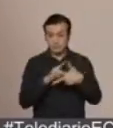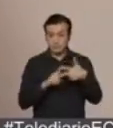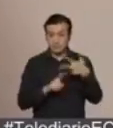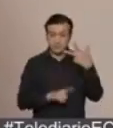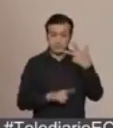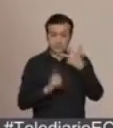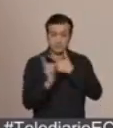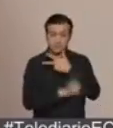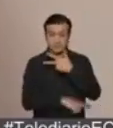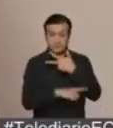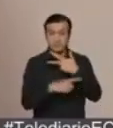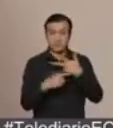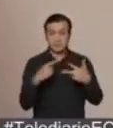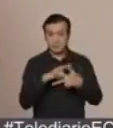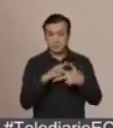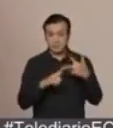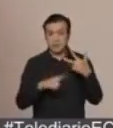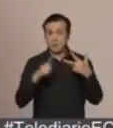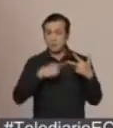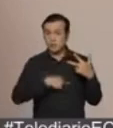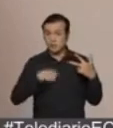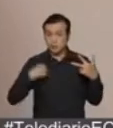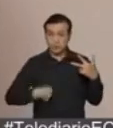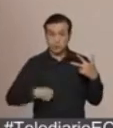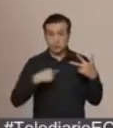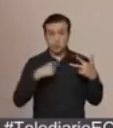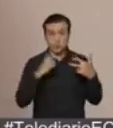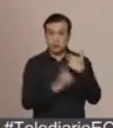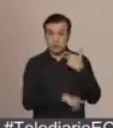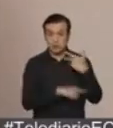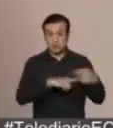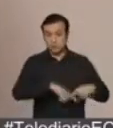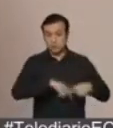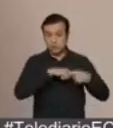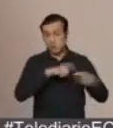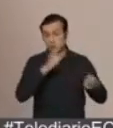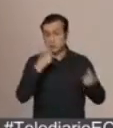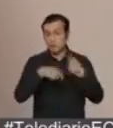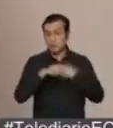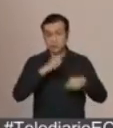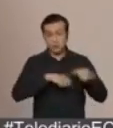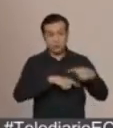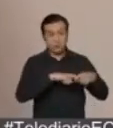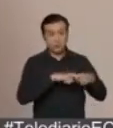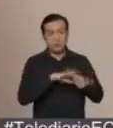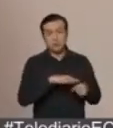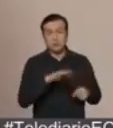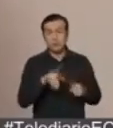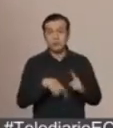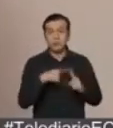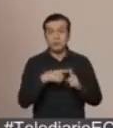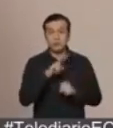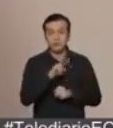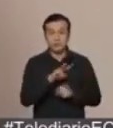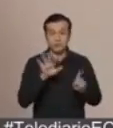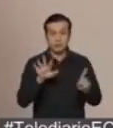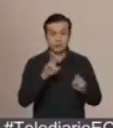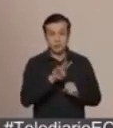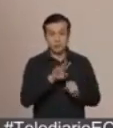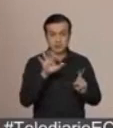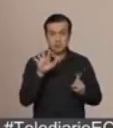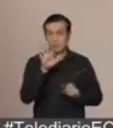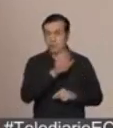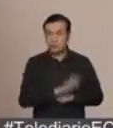sancionado la aduana china o a los que ha suspendido su importación, se suman alrededor de otros 26 establecimientos a